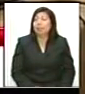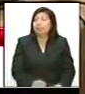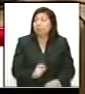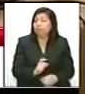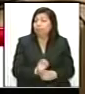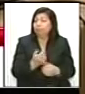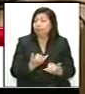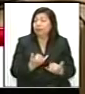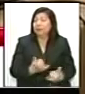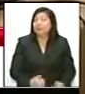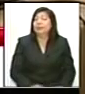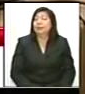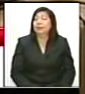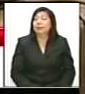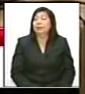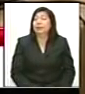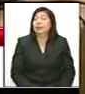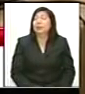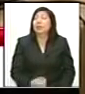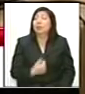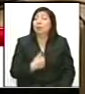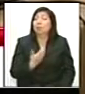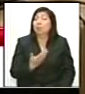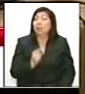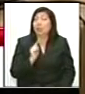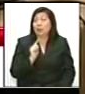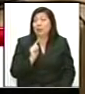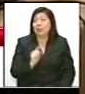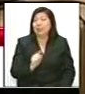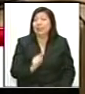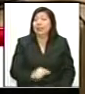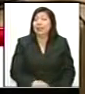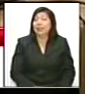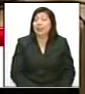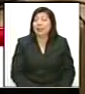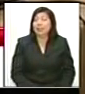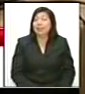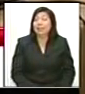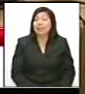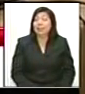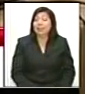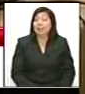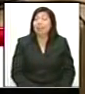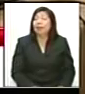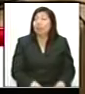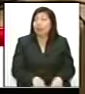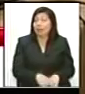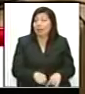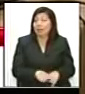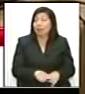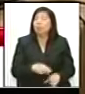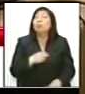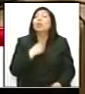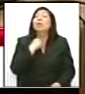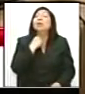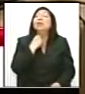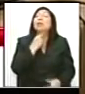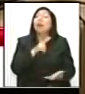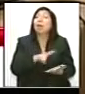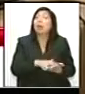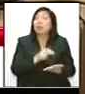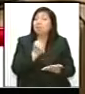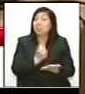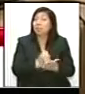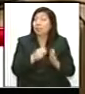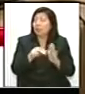instrumentalizar esto. Yo le quiero pedir a usted, por su intermedio, señor presidente, que también levantando nuestra voz para que se aprueben este tipo